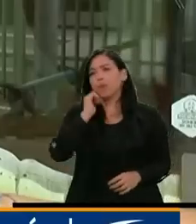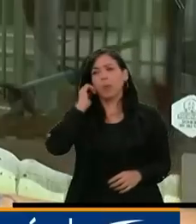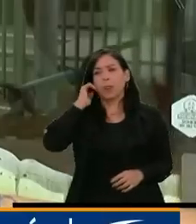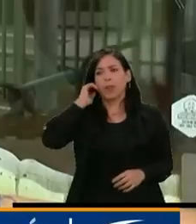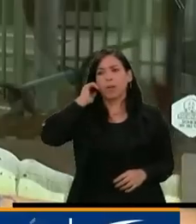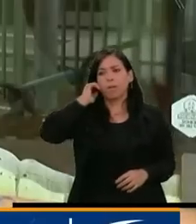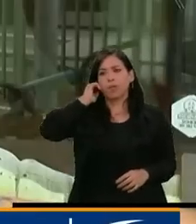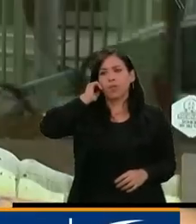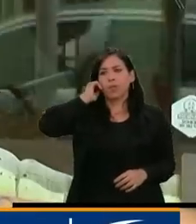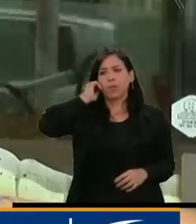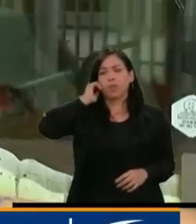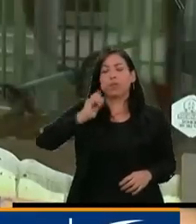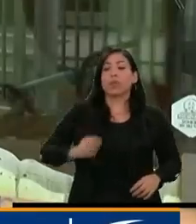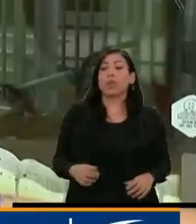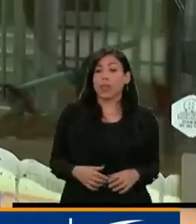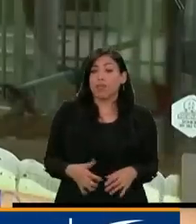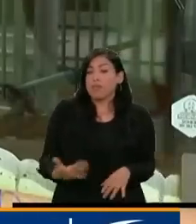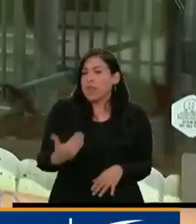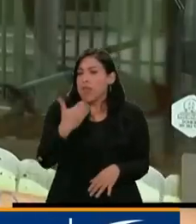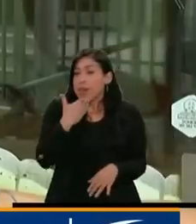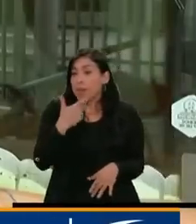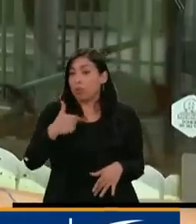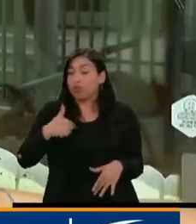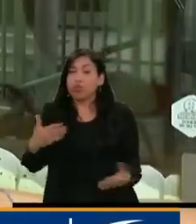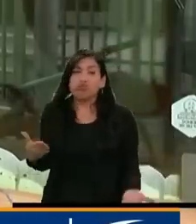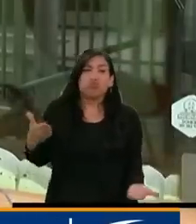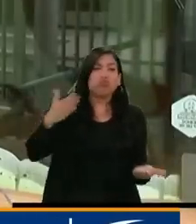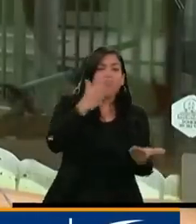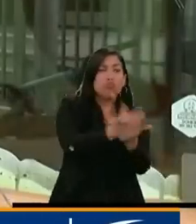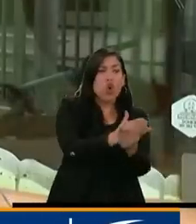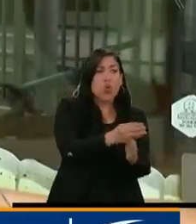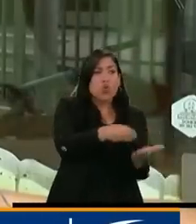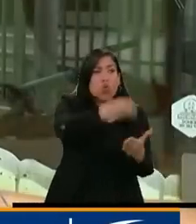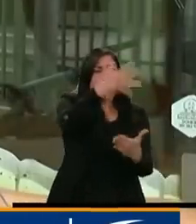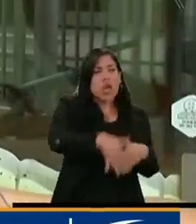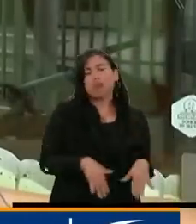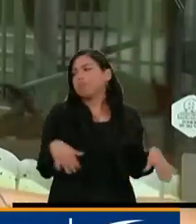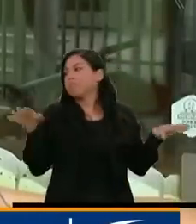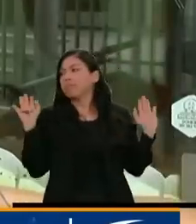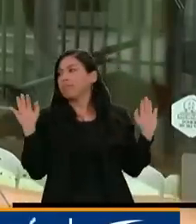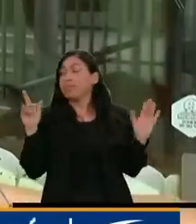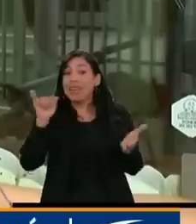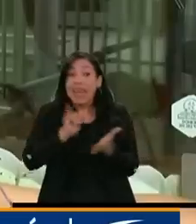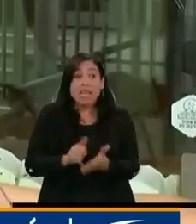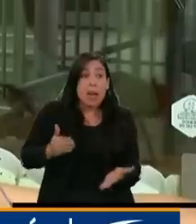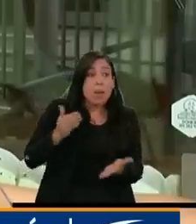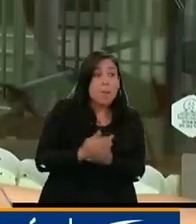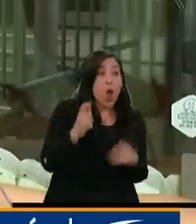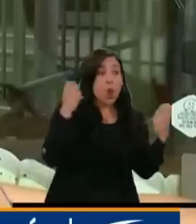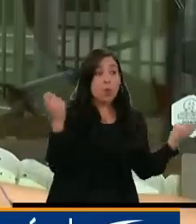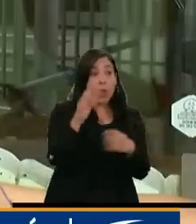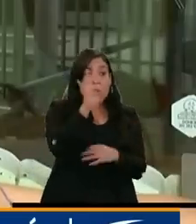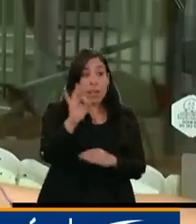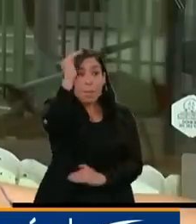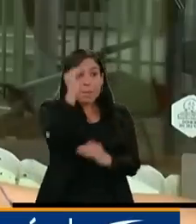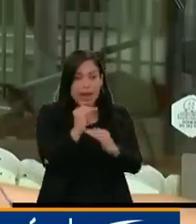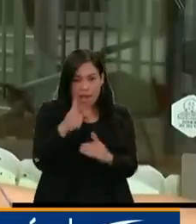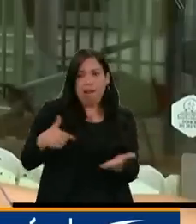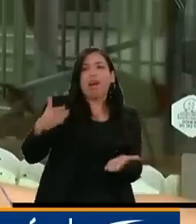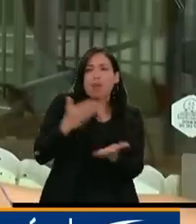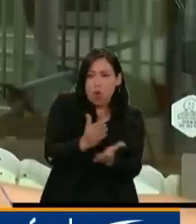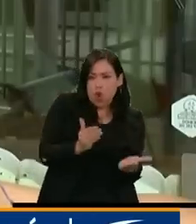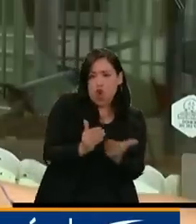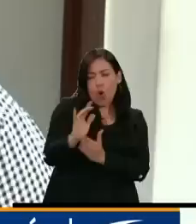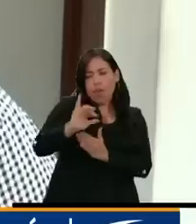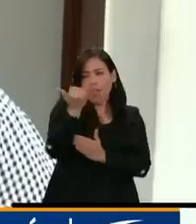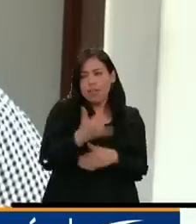Compramos las cosas cuando están en promoción. Los días viernes son las promociones de los pescados. Ese día nos surtimos de los pescados para no subir el precio de